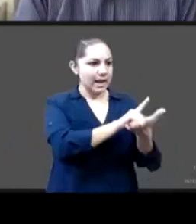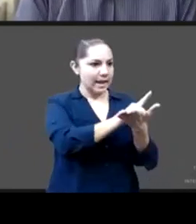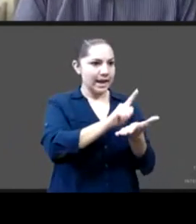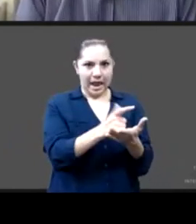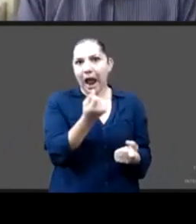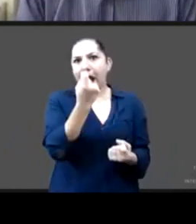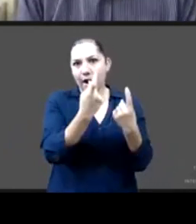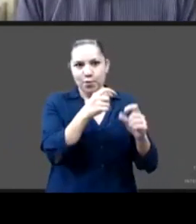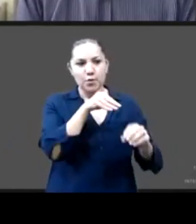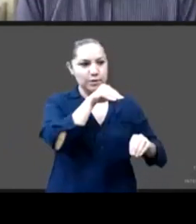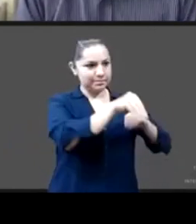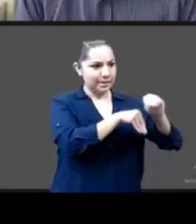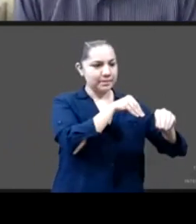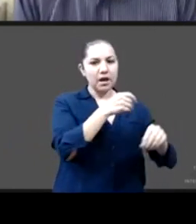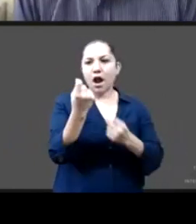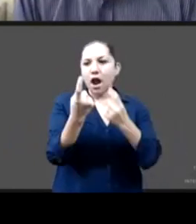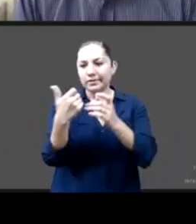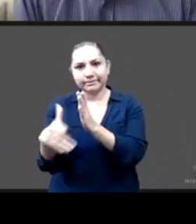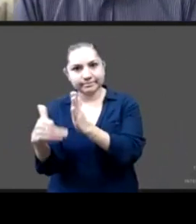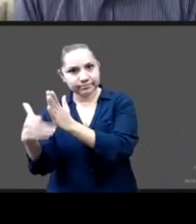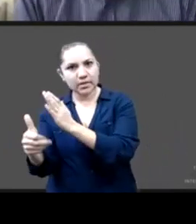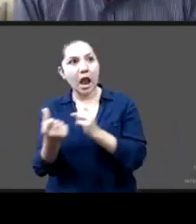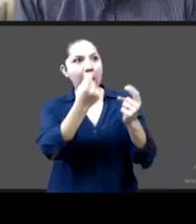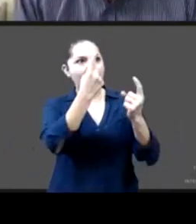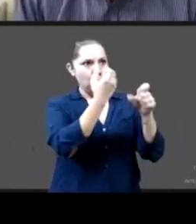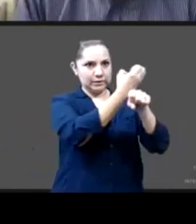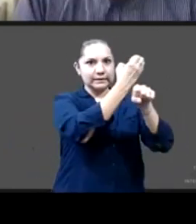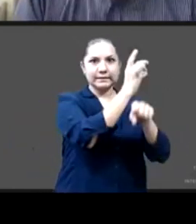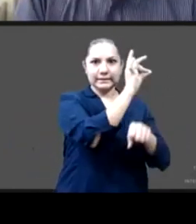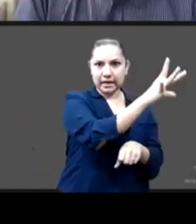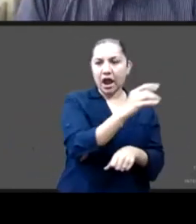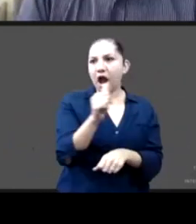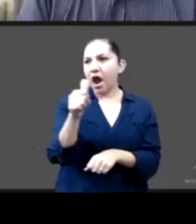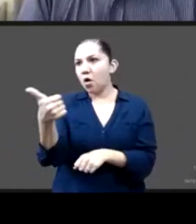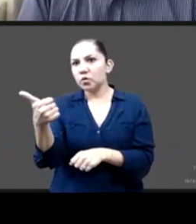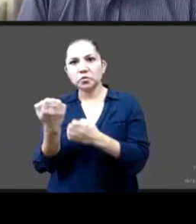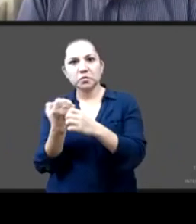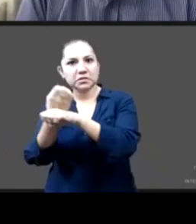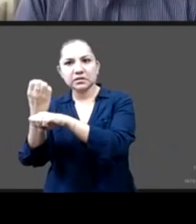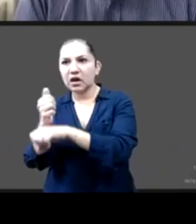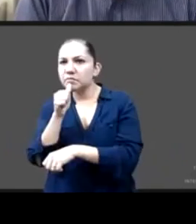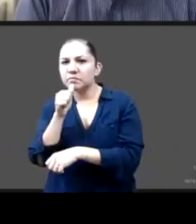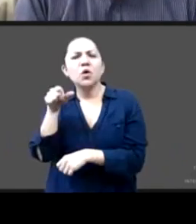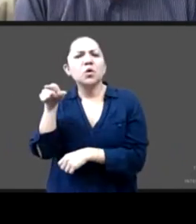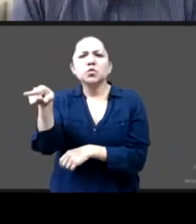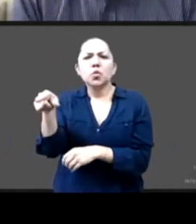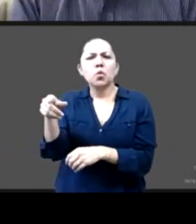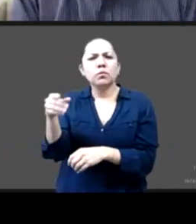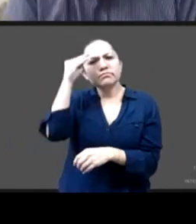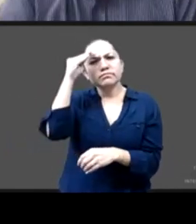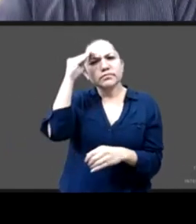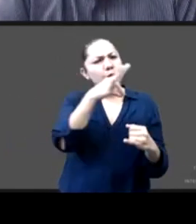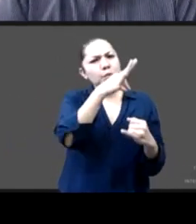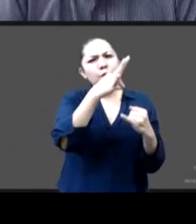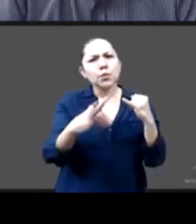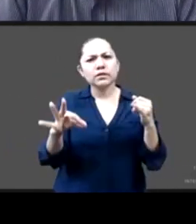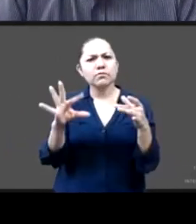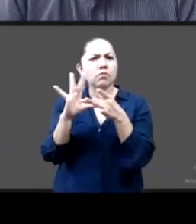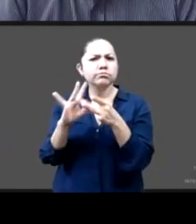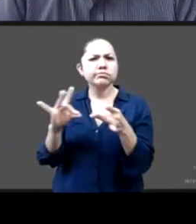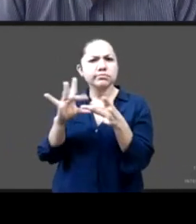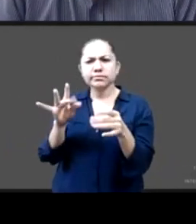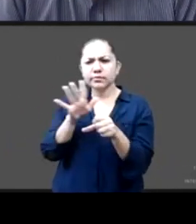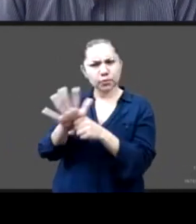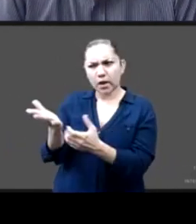en una entidad, en otra no. Y este sin duda es uno de los temas. ¿Cómo cerrarías este webinar? ¿Qué reflexiones finales aportarías?